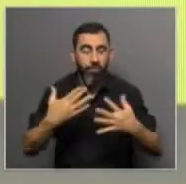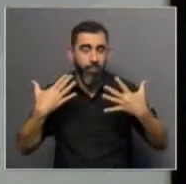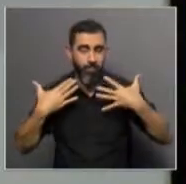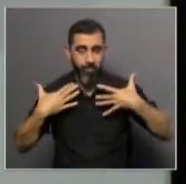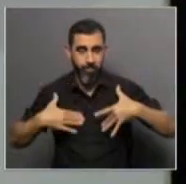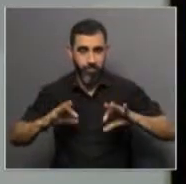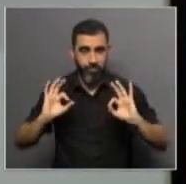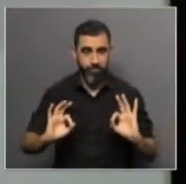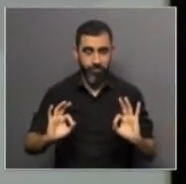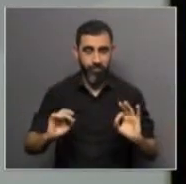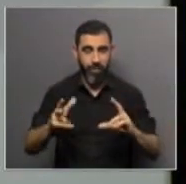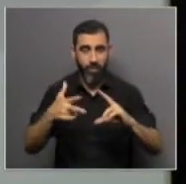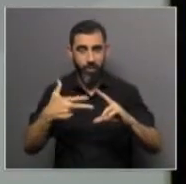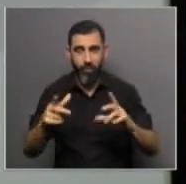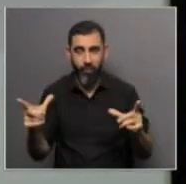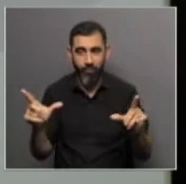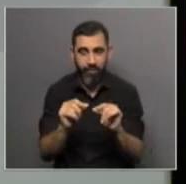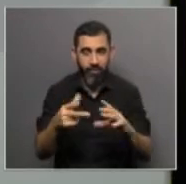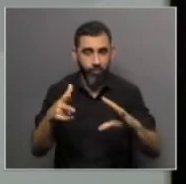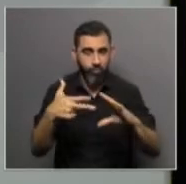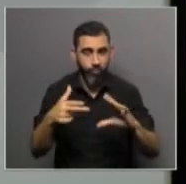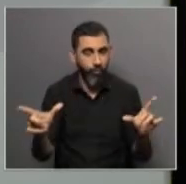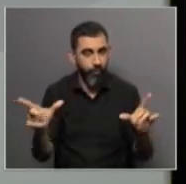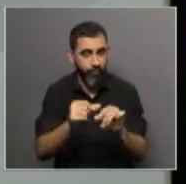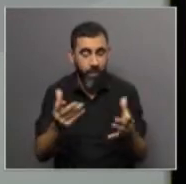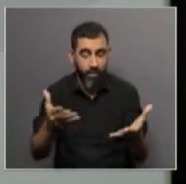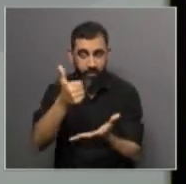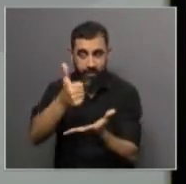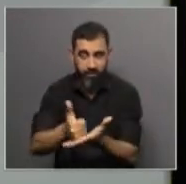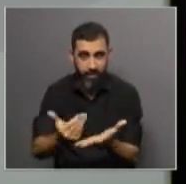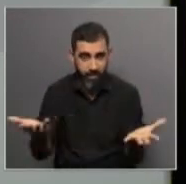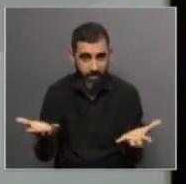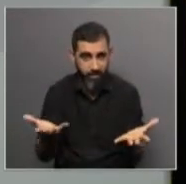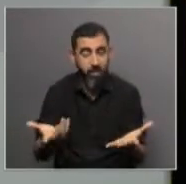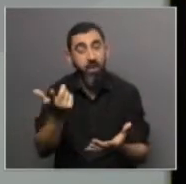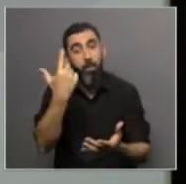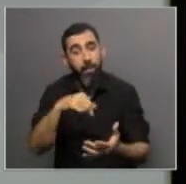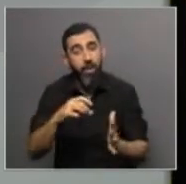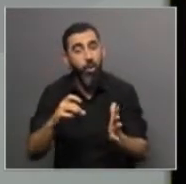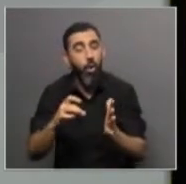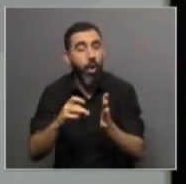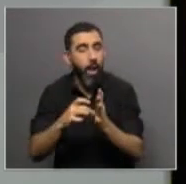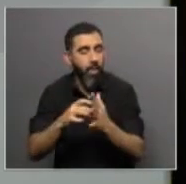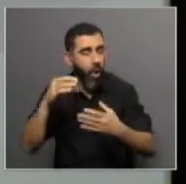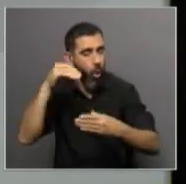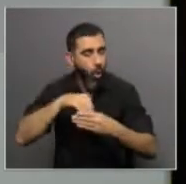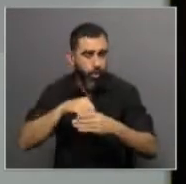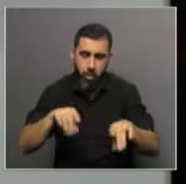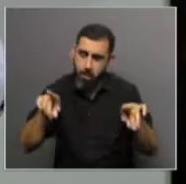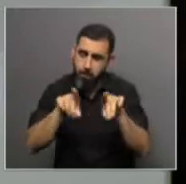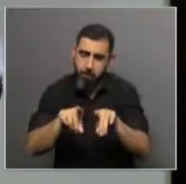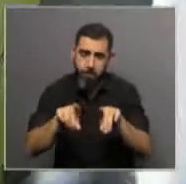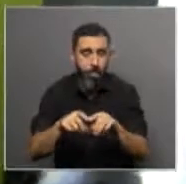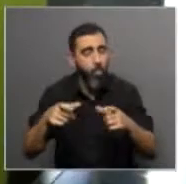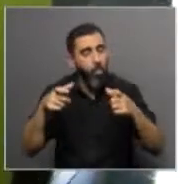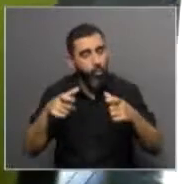Ya Salieron no del nos separa Zoom. la tecnología. O sea, salieron del Zoom y están aquí en estudios. Pero, a ver, la calidad y los contenidos, los mismos de siempre.